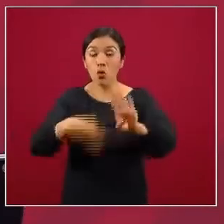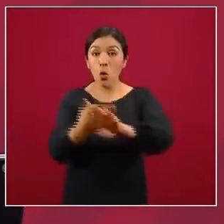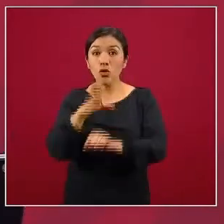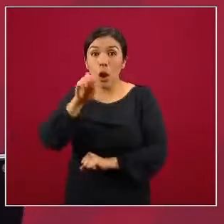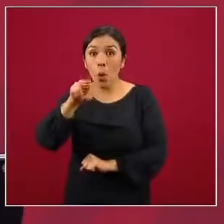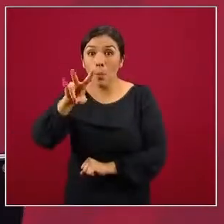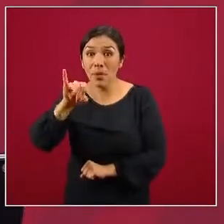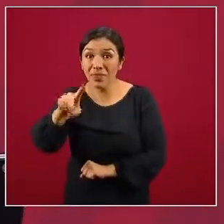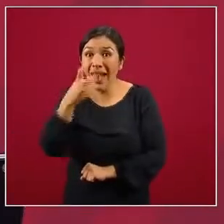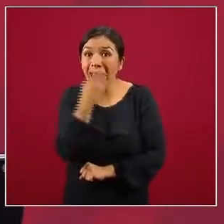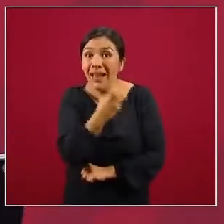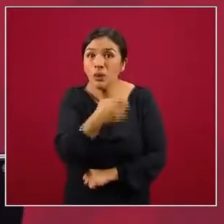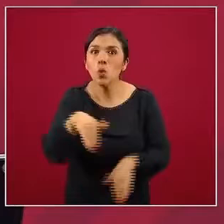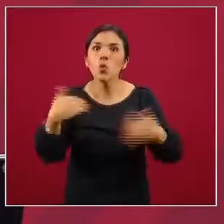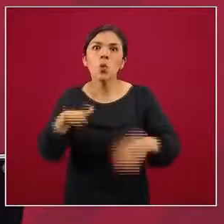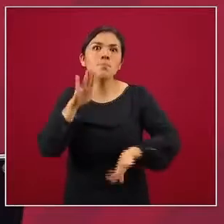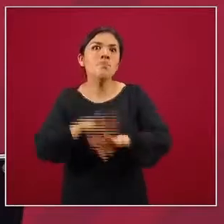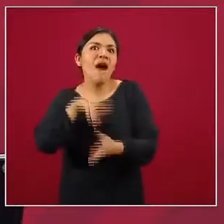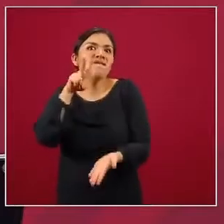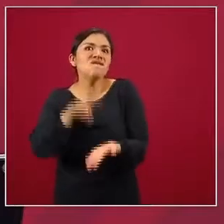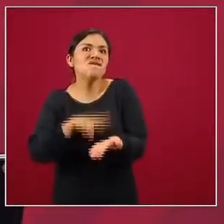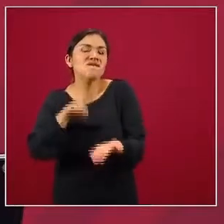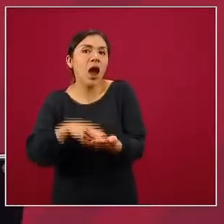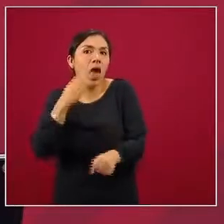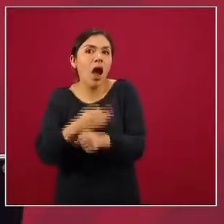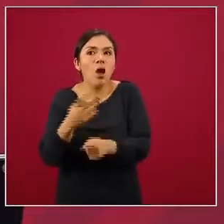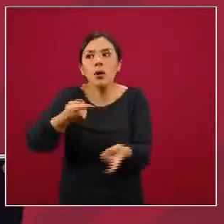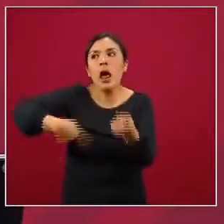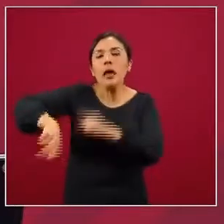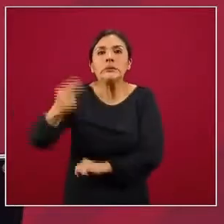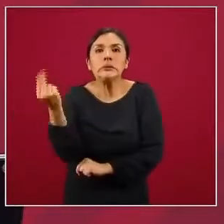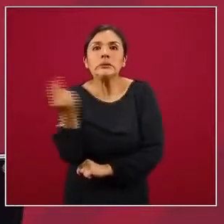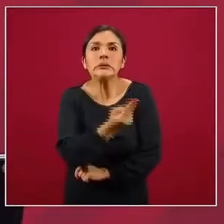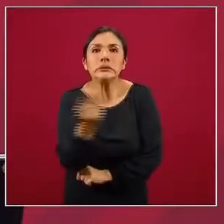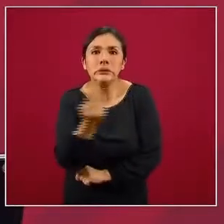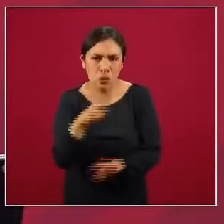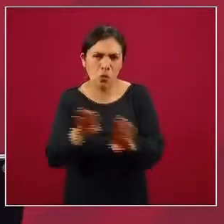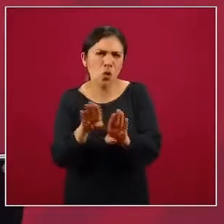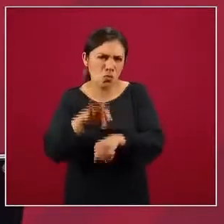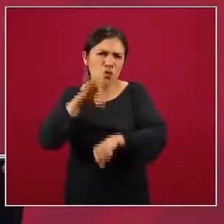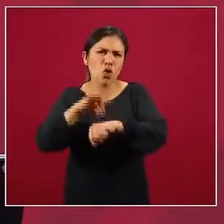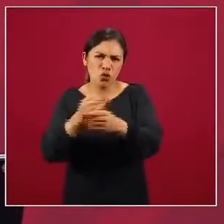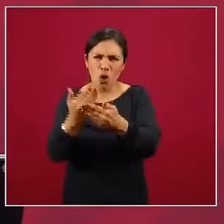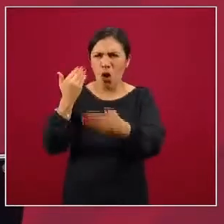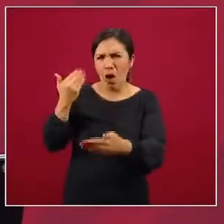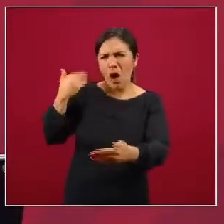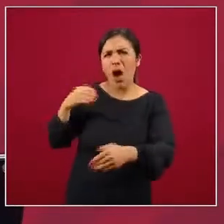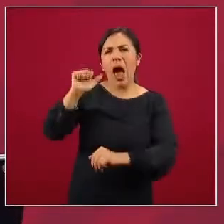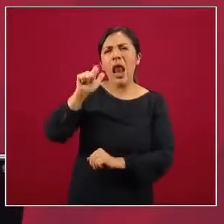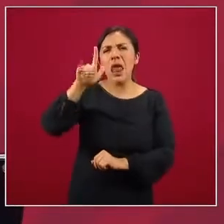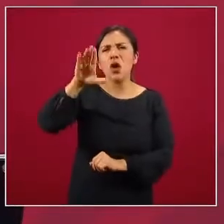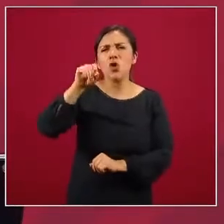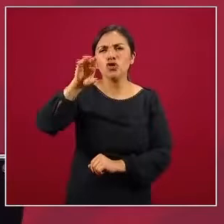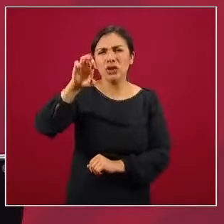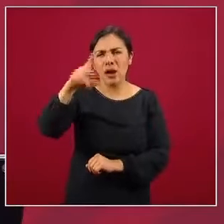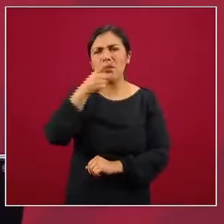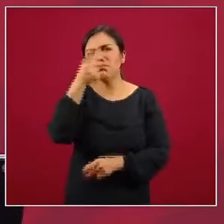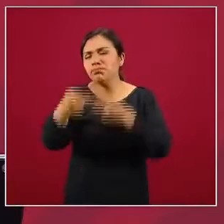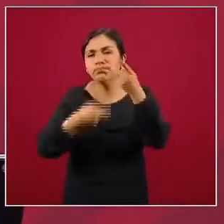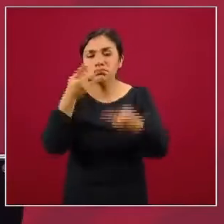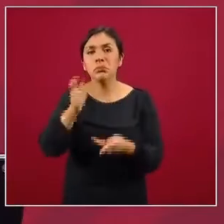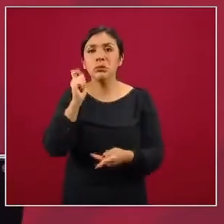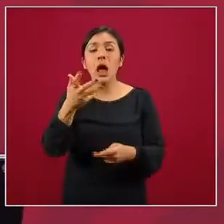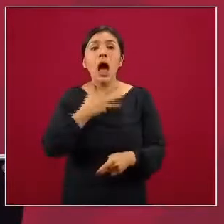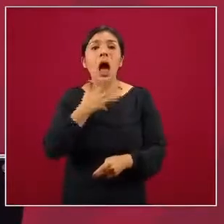un producto extremadamente valioso. Como ha comentado el doctor Alcocer en otras ocasiones recientes, existen más de